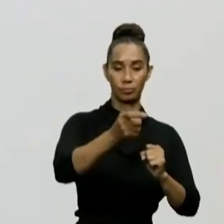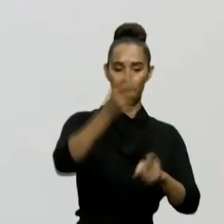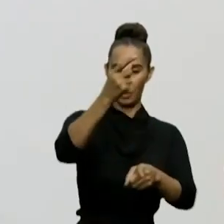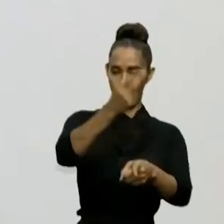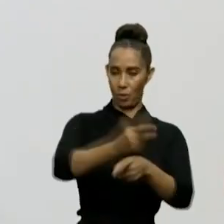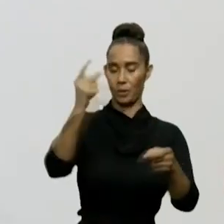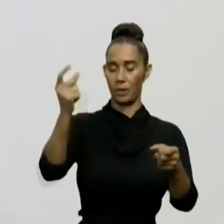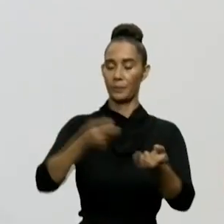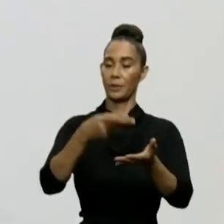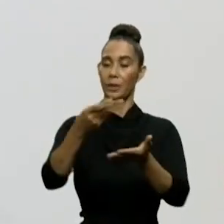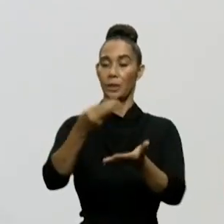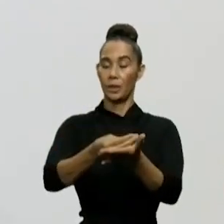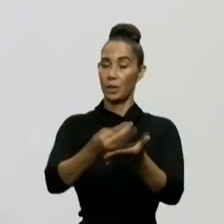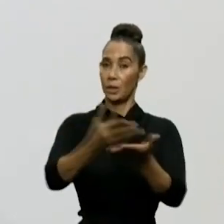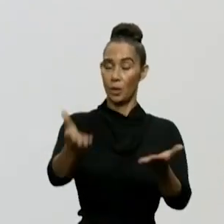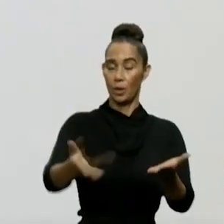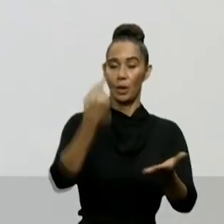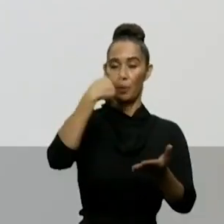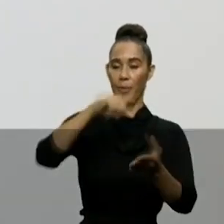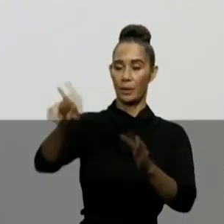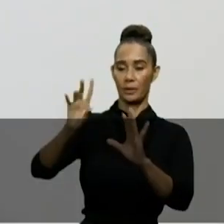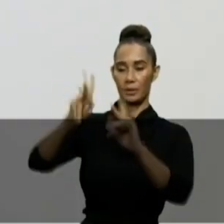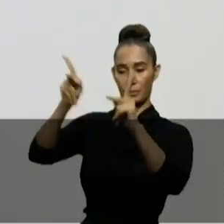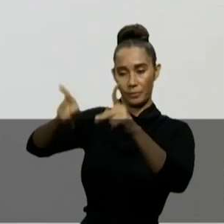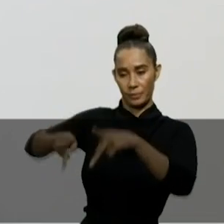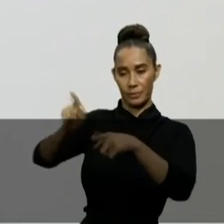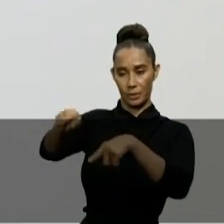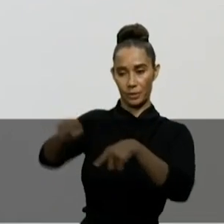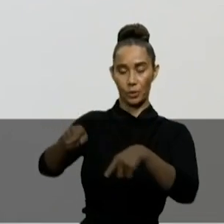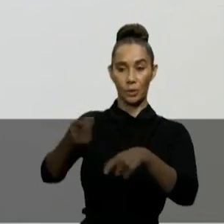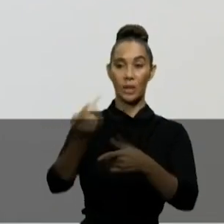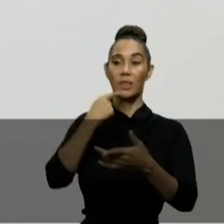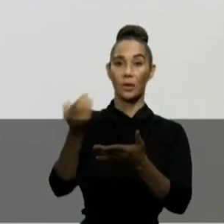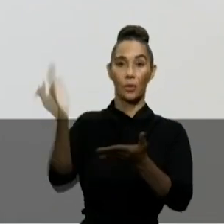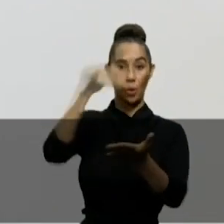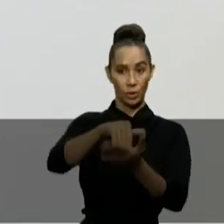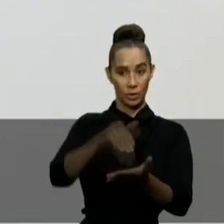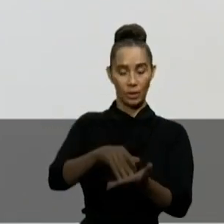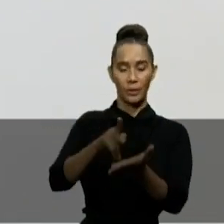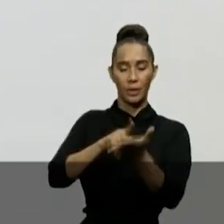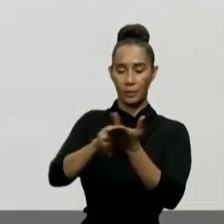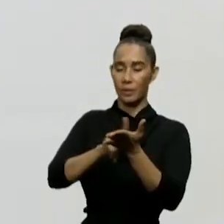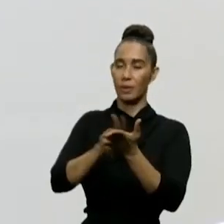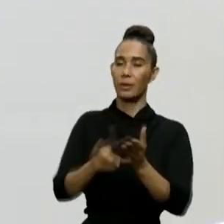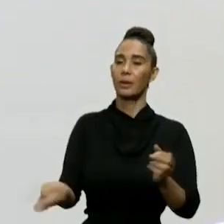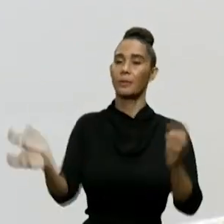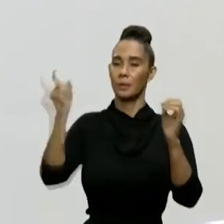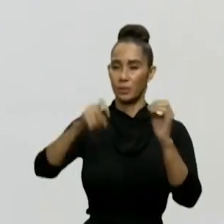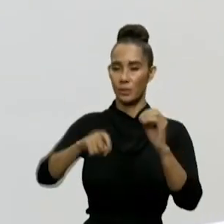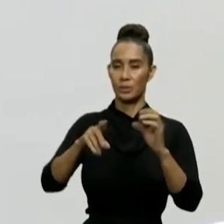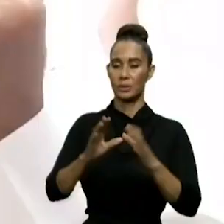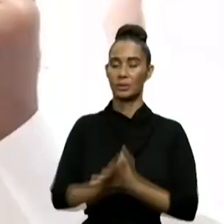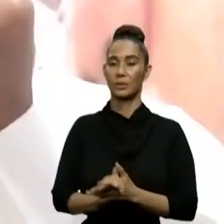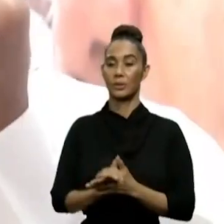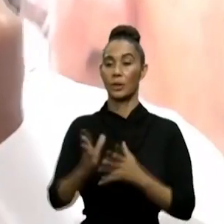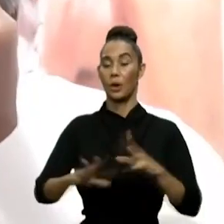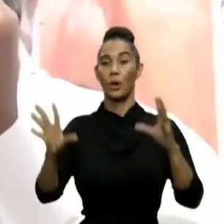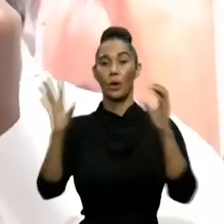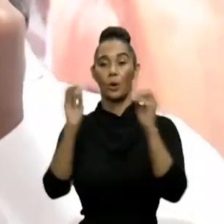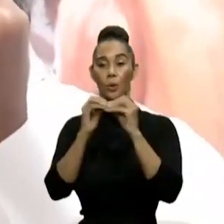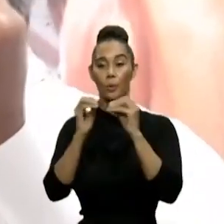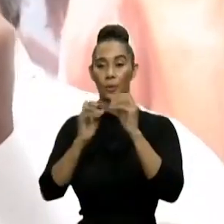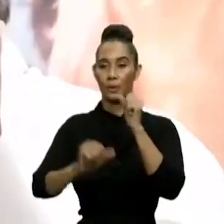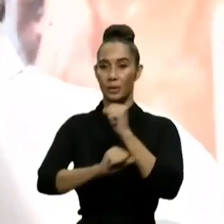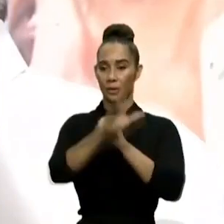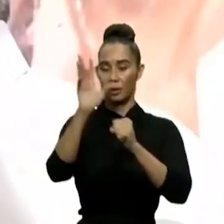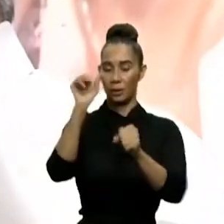de la aportación económica para aquellas personas, y repito y reitero, que verdaderamente lo necesitan. Con una mayor eficacia en